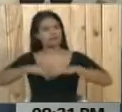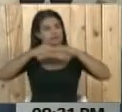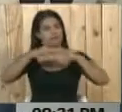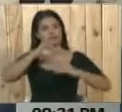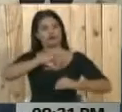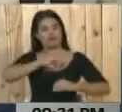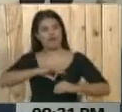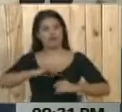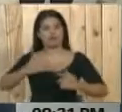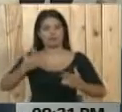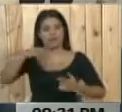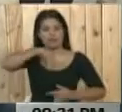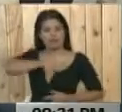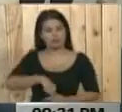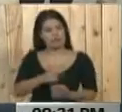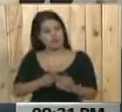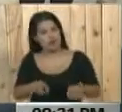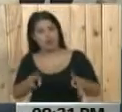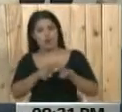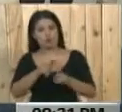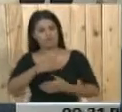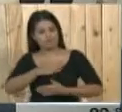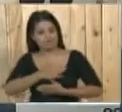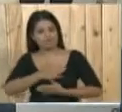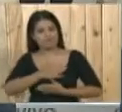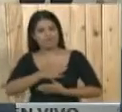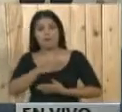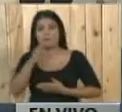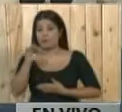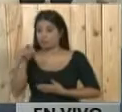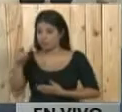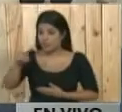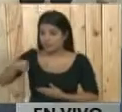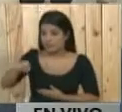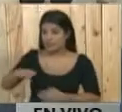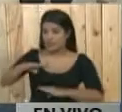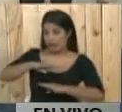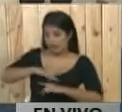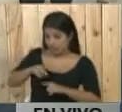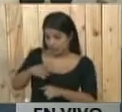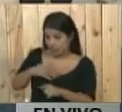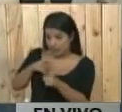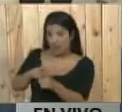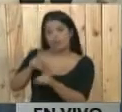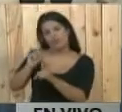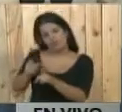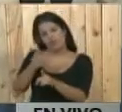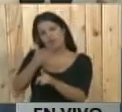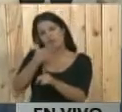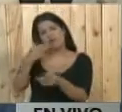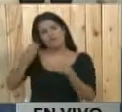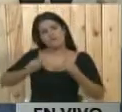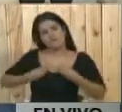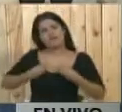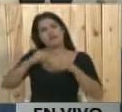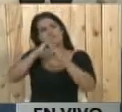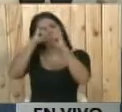aspiraciones colectivas, individuales, deben ir dirigidas a una vida de